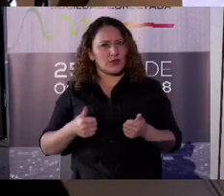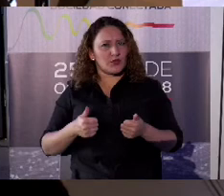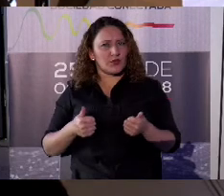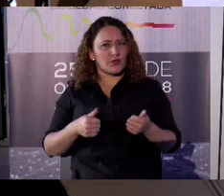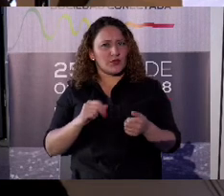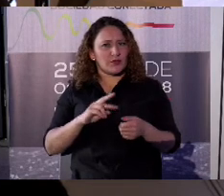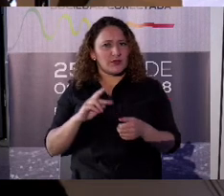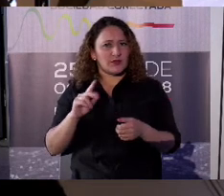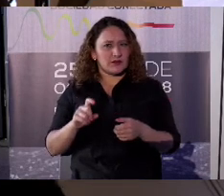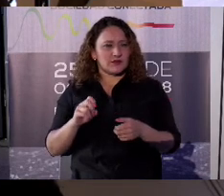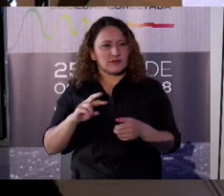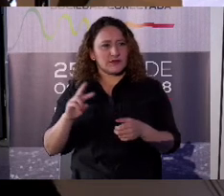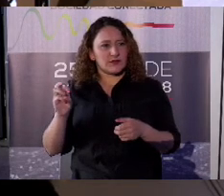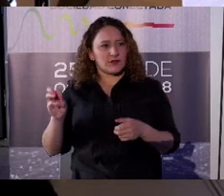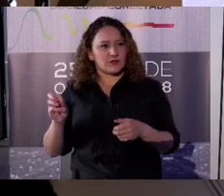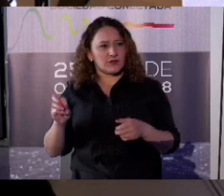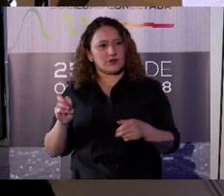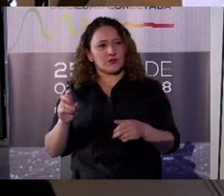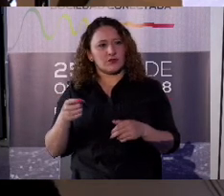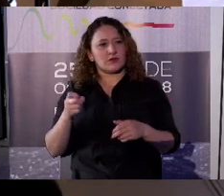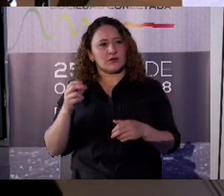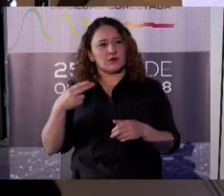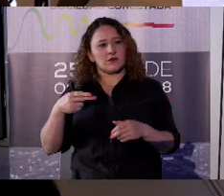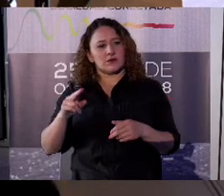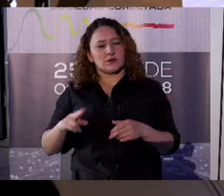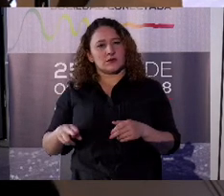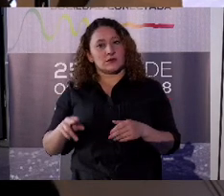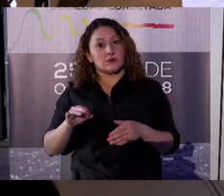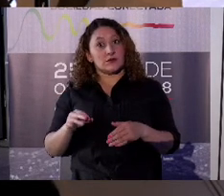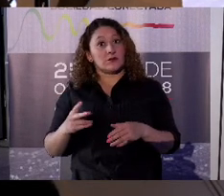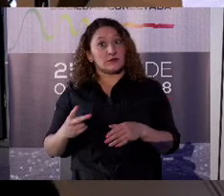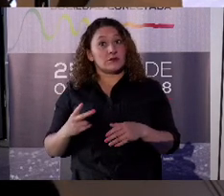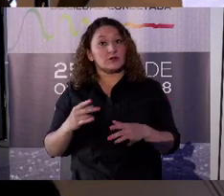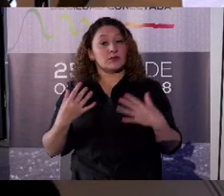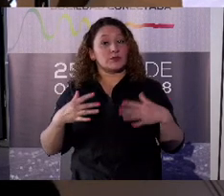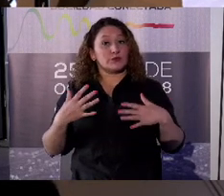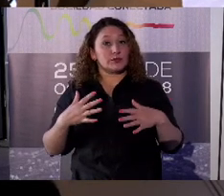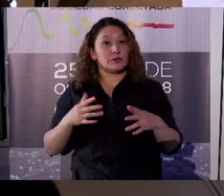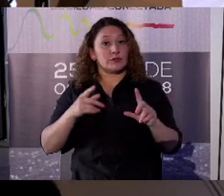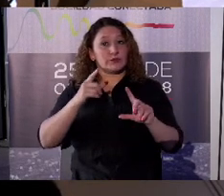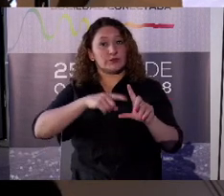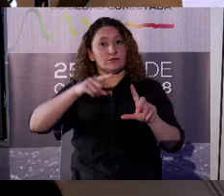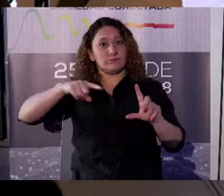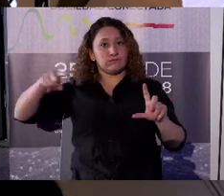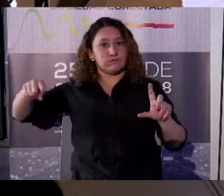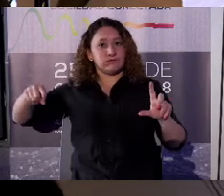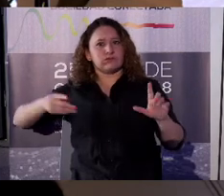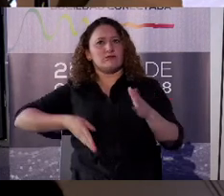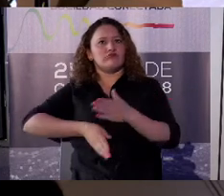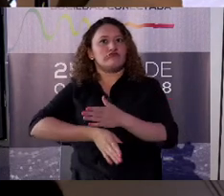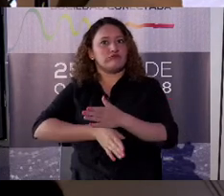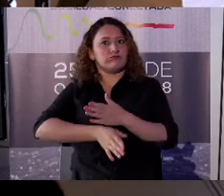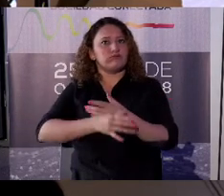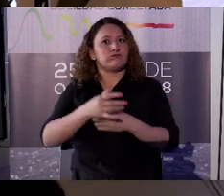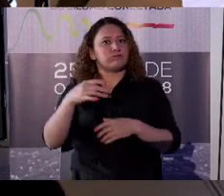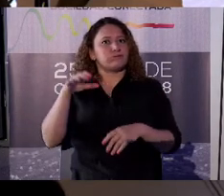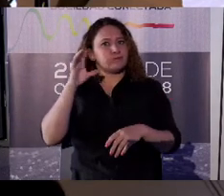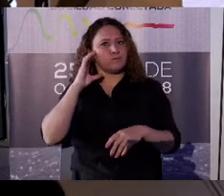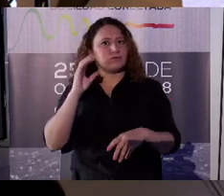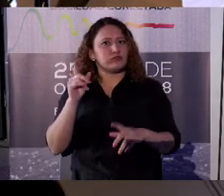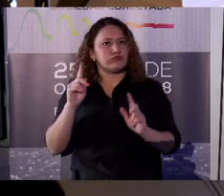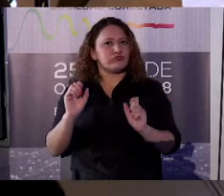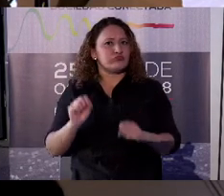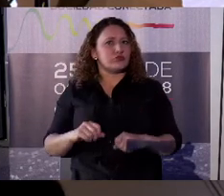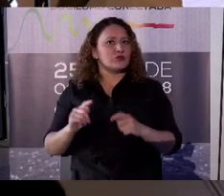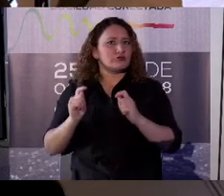de 26 y 28 GHz, donde tenemos una cantidad de espectro continuo que se podría asignar